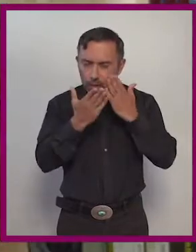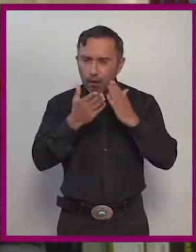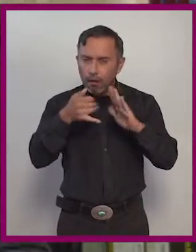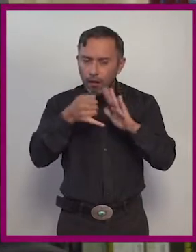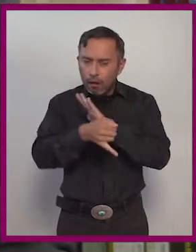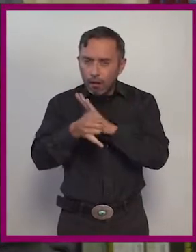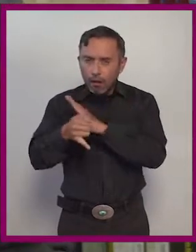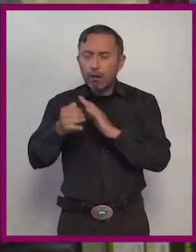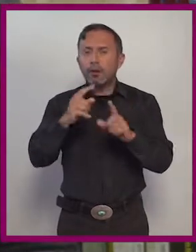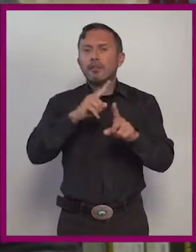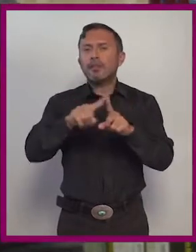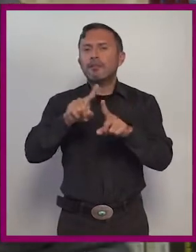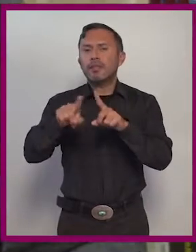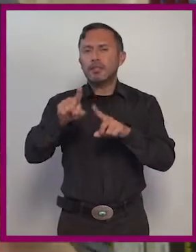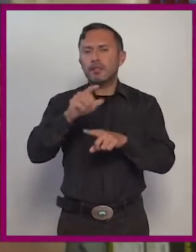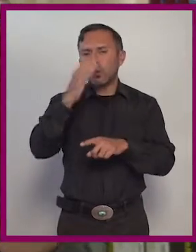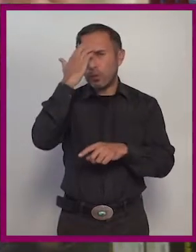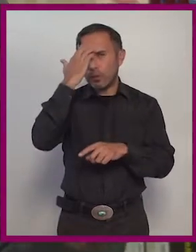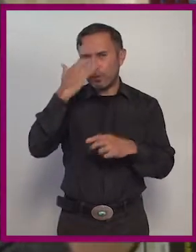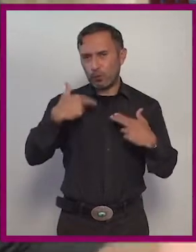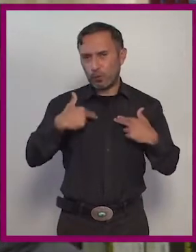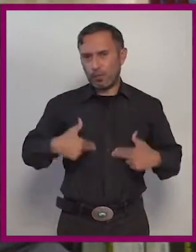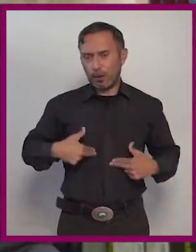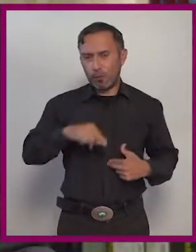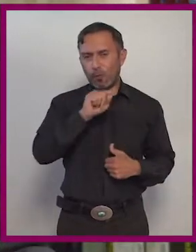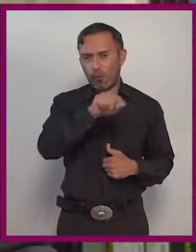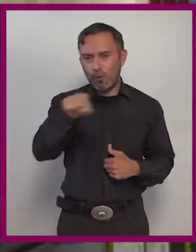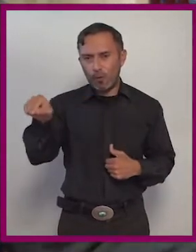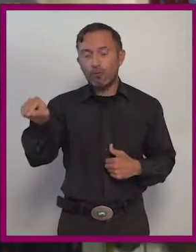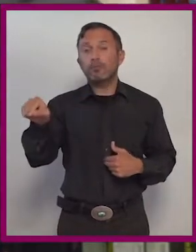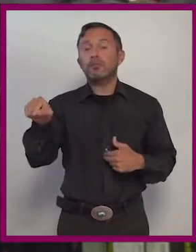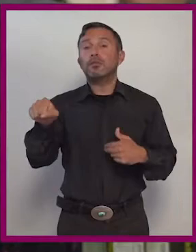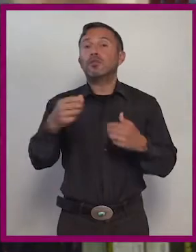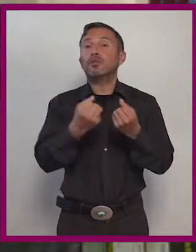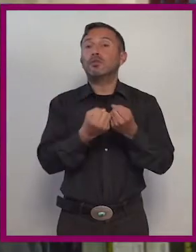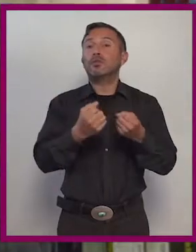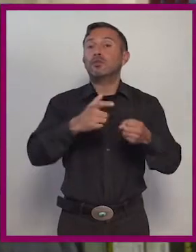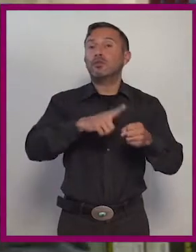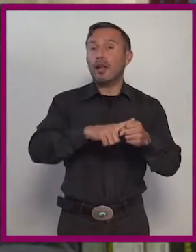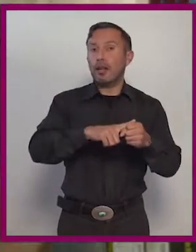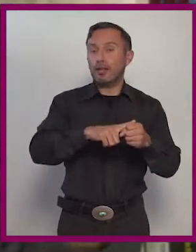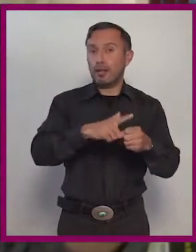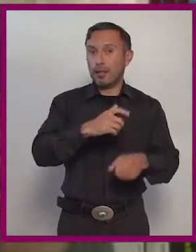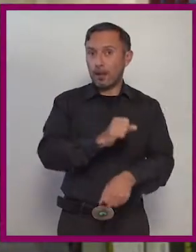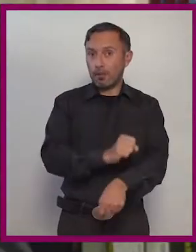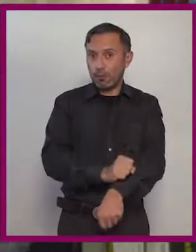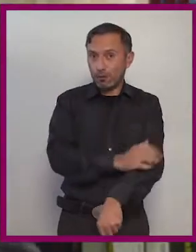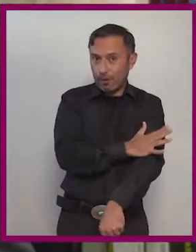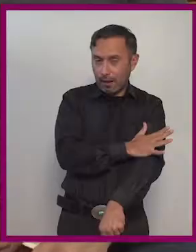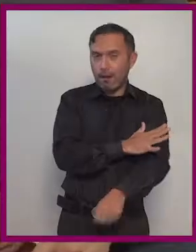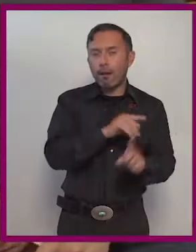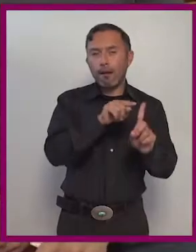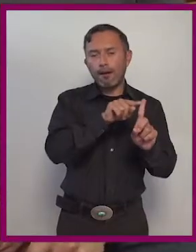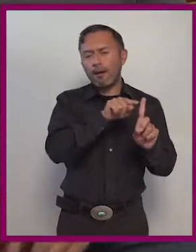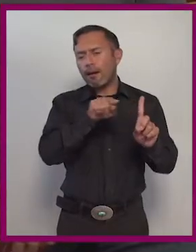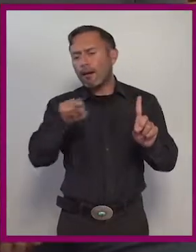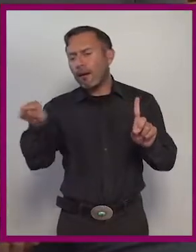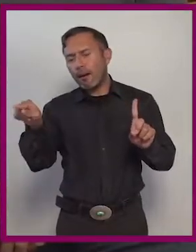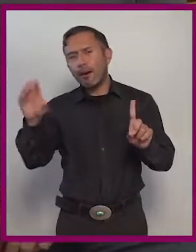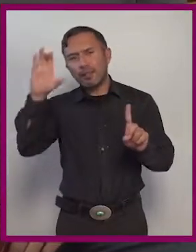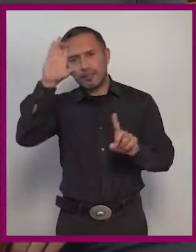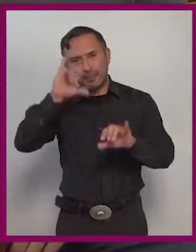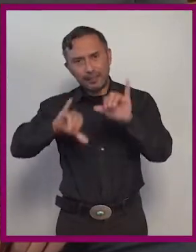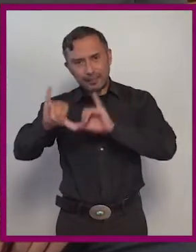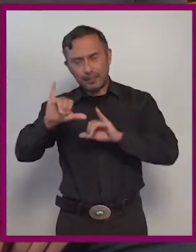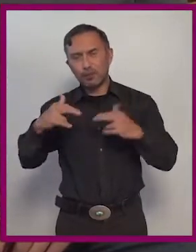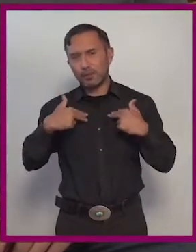las áreas del conocimiento humano, desde lo socioemocional hasta las ciencias y las humanidades. Y como buen fin